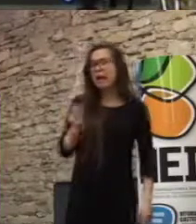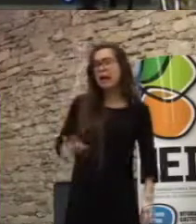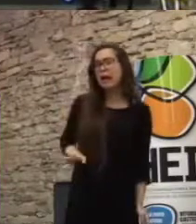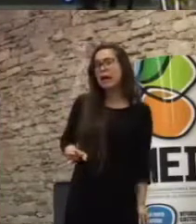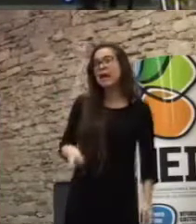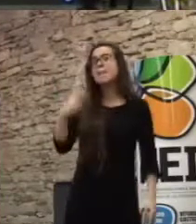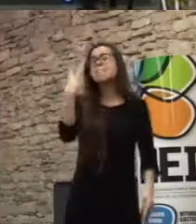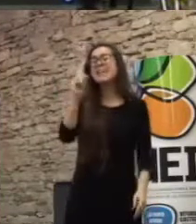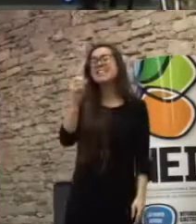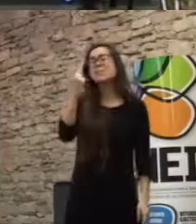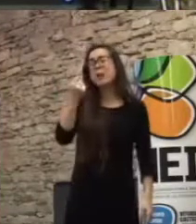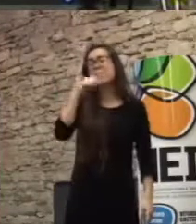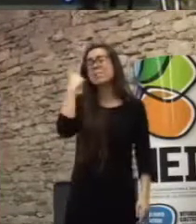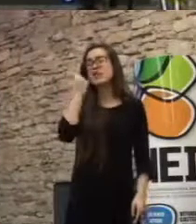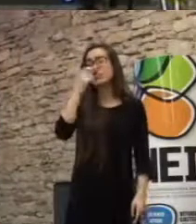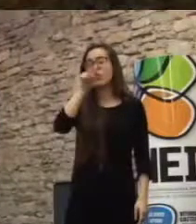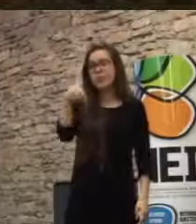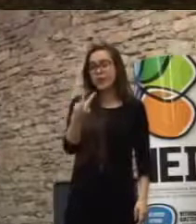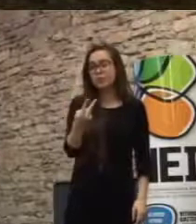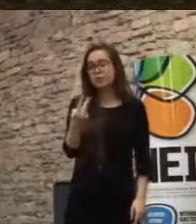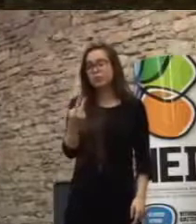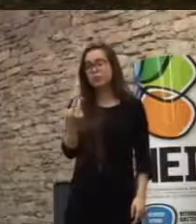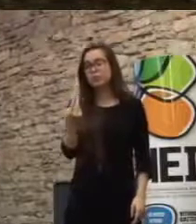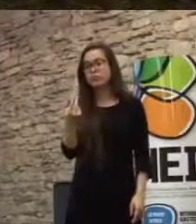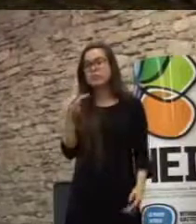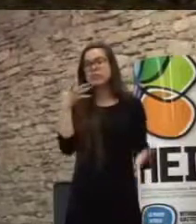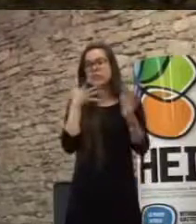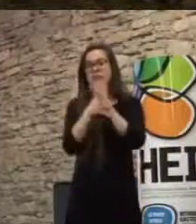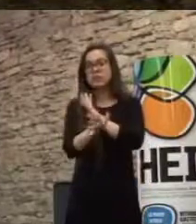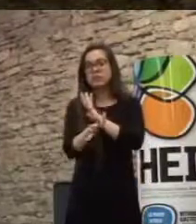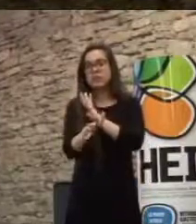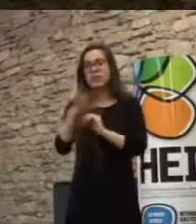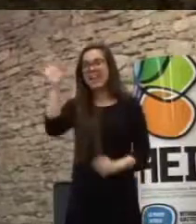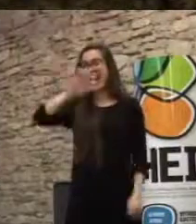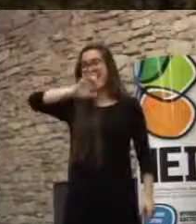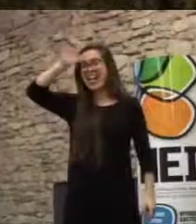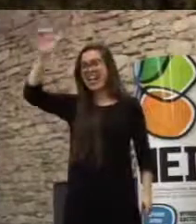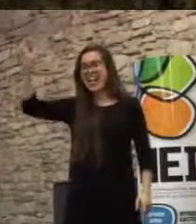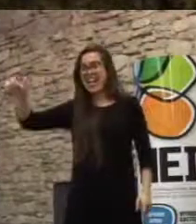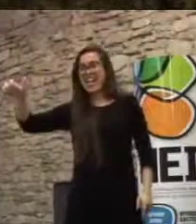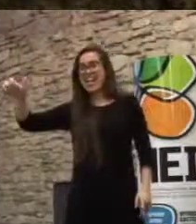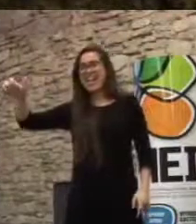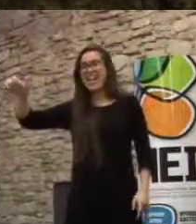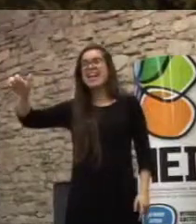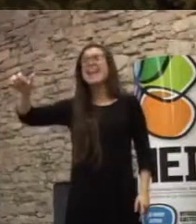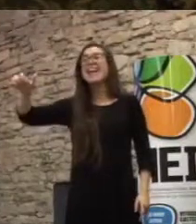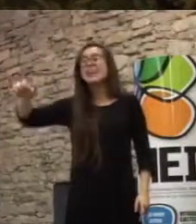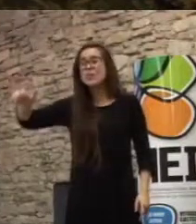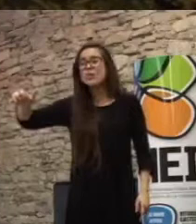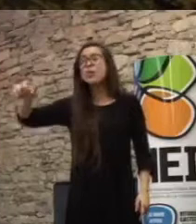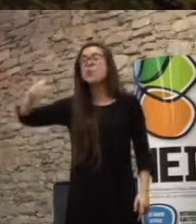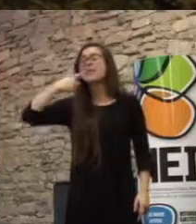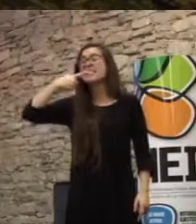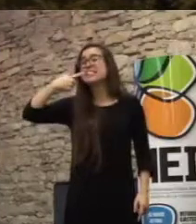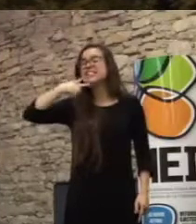pues 20 mil millones de euros es lo que está tipificado en la comunidad europea las pérdidas anuales cada